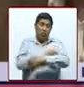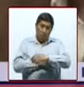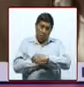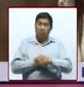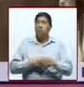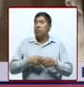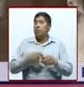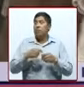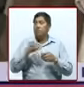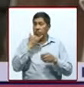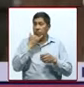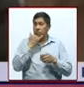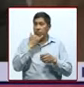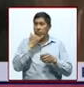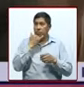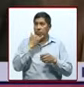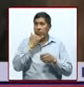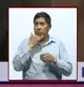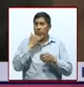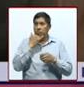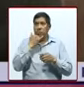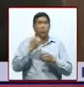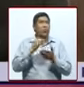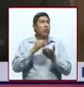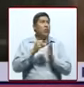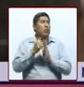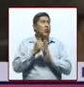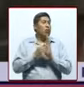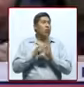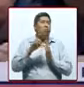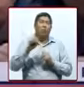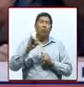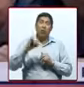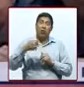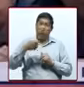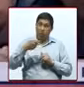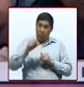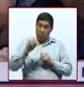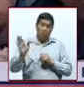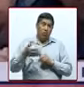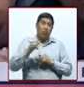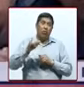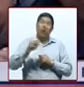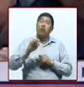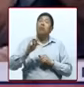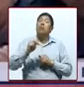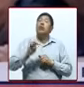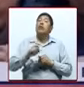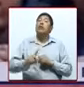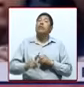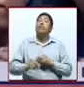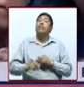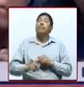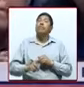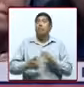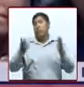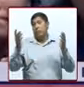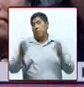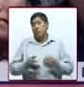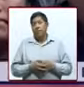el Tribunal Supremo Electoral, al doctor Diego Jiménez, para resolver ese tema.